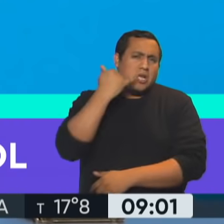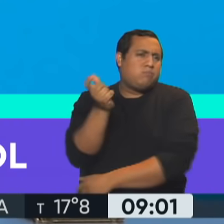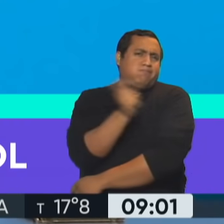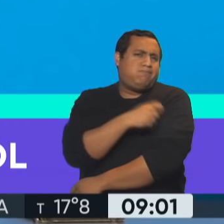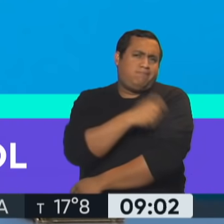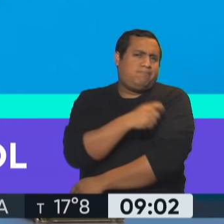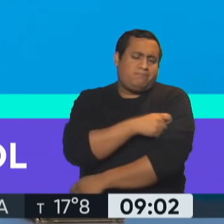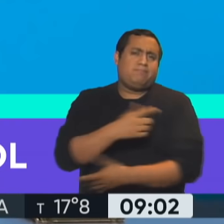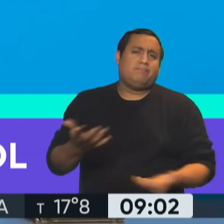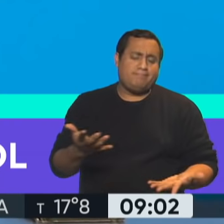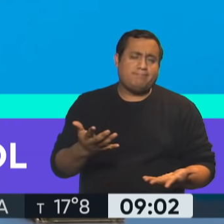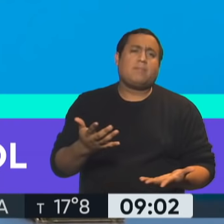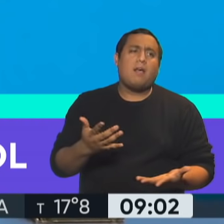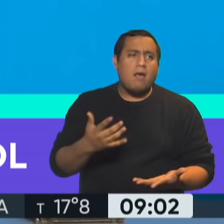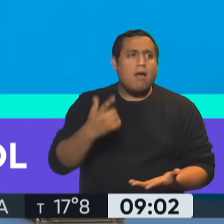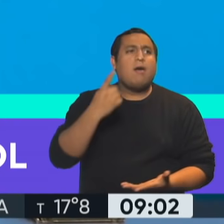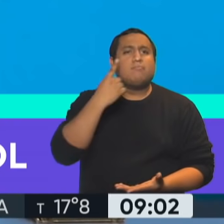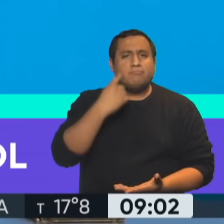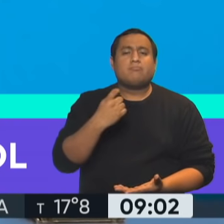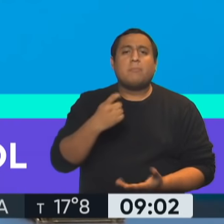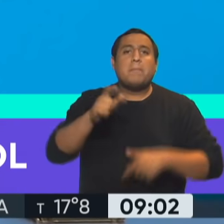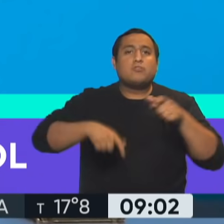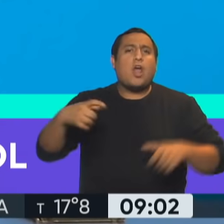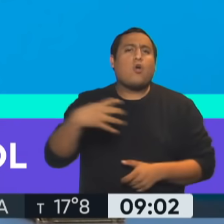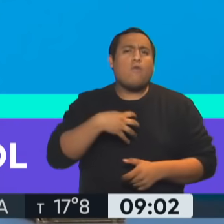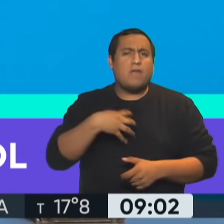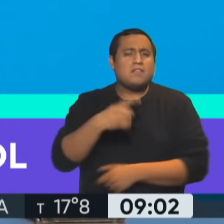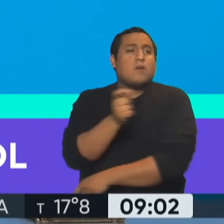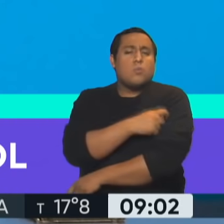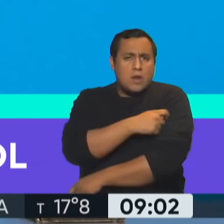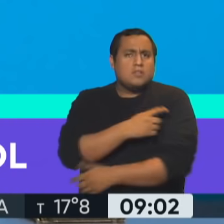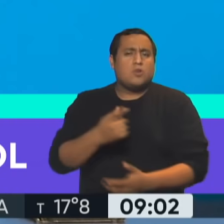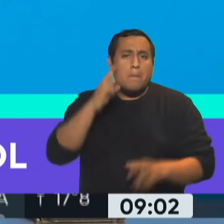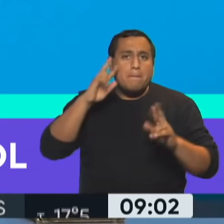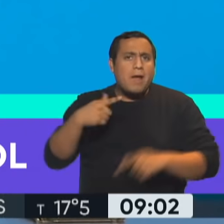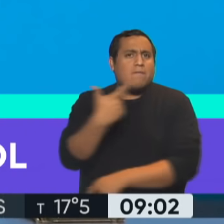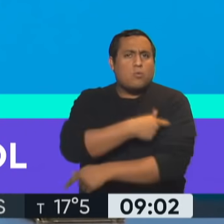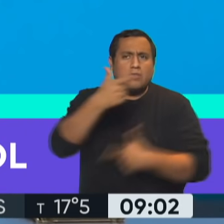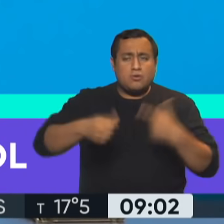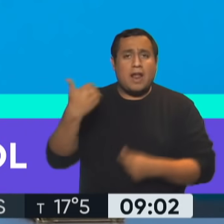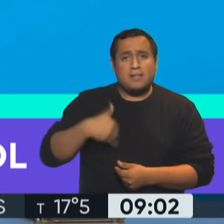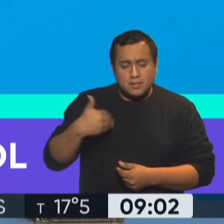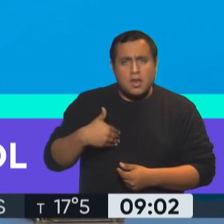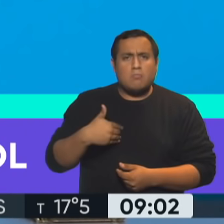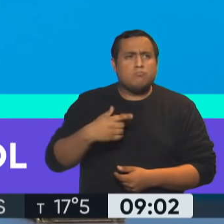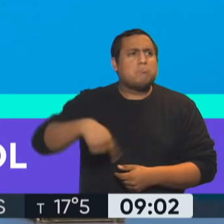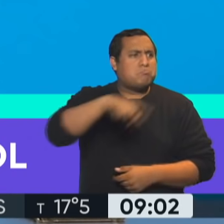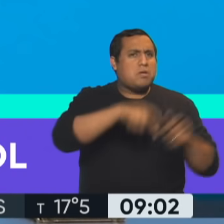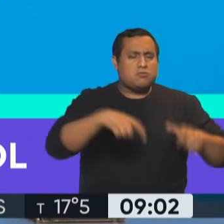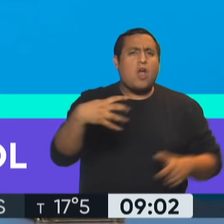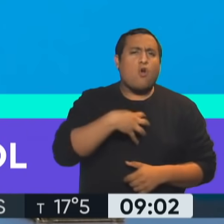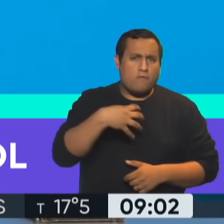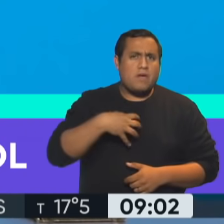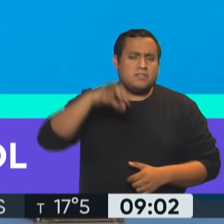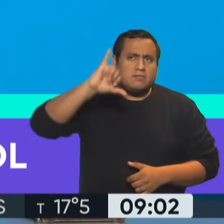es una señal de una confianza en las vacunas y en el programa de vacunación y en el plan de vacunación de Argentina muy potente de la